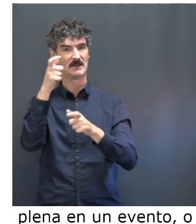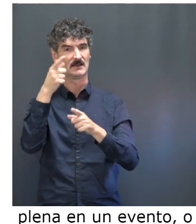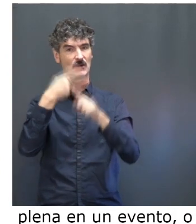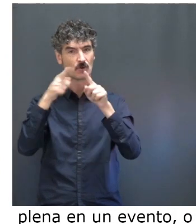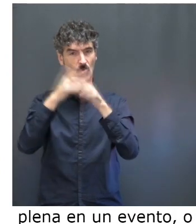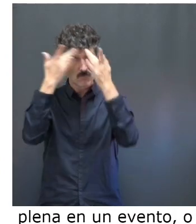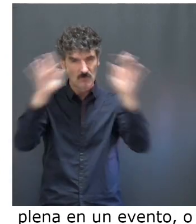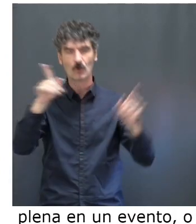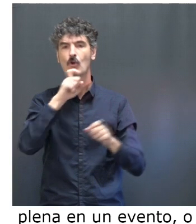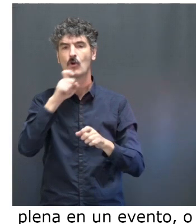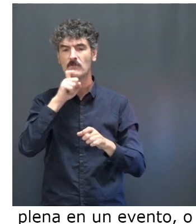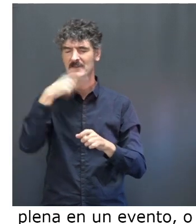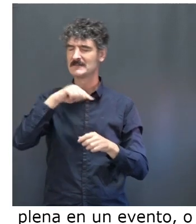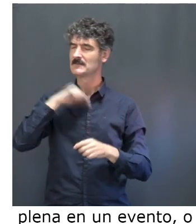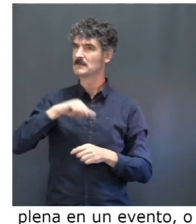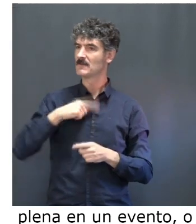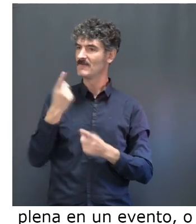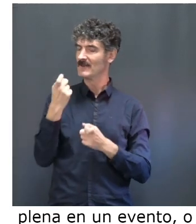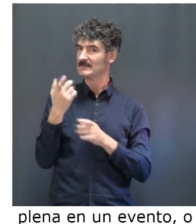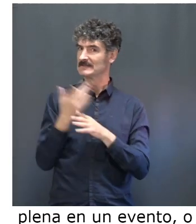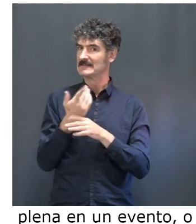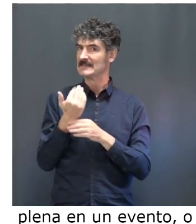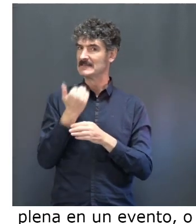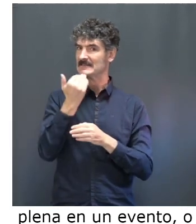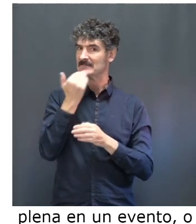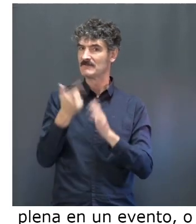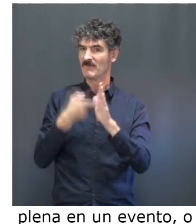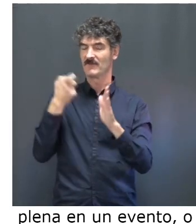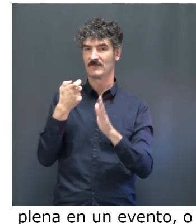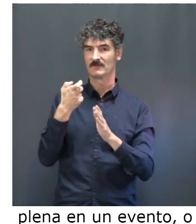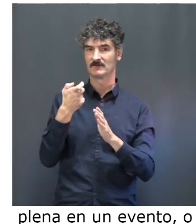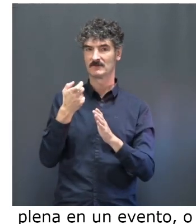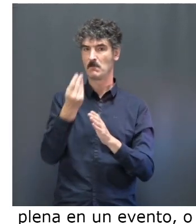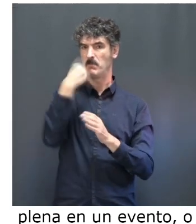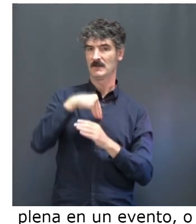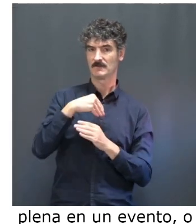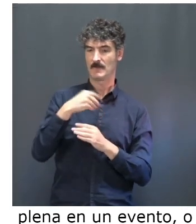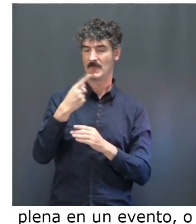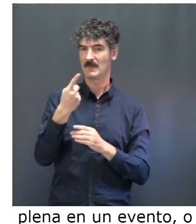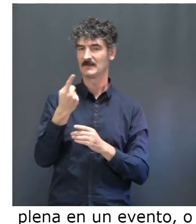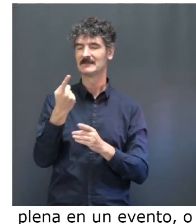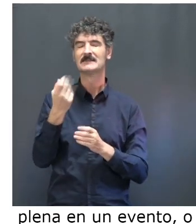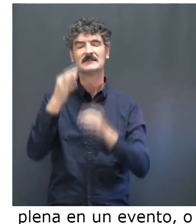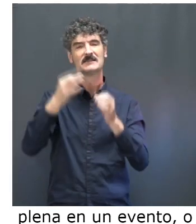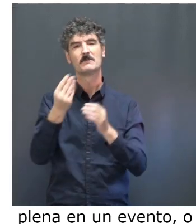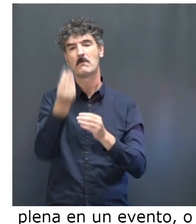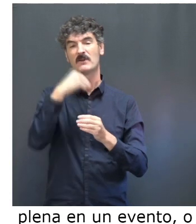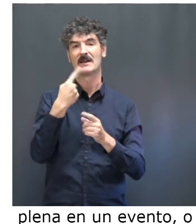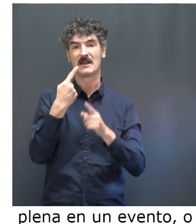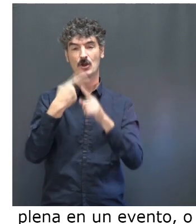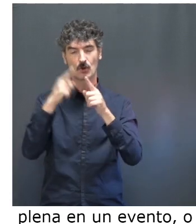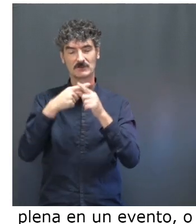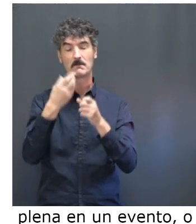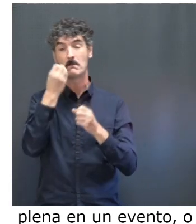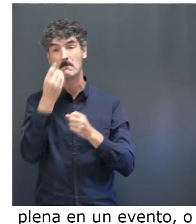sensación de que algo se te va a quedar por fuera, y es real, siempre algo se te queda por fuera, ¿no? Entonces también está muy